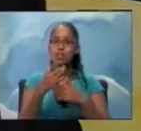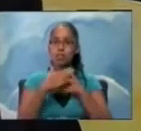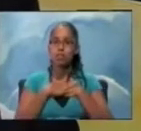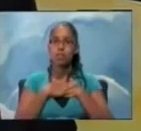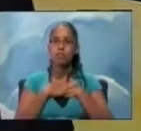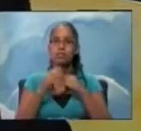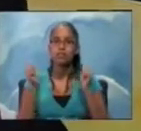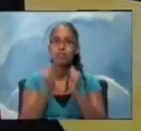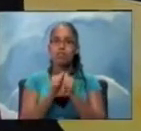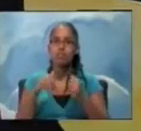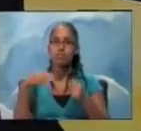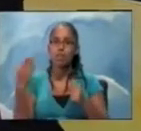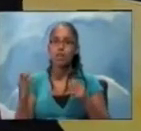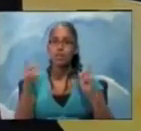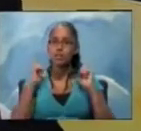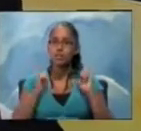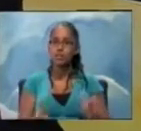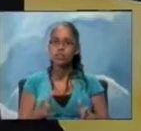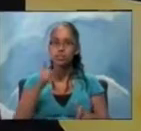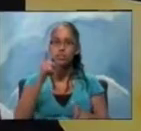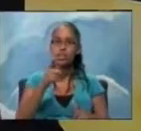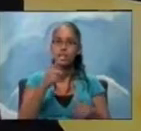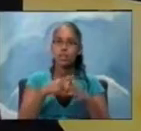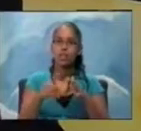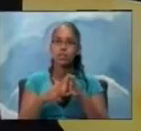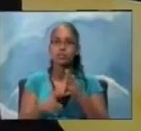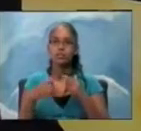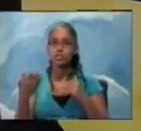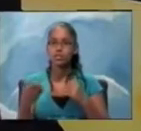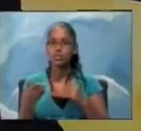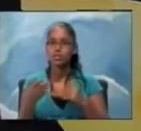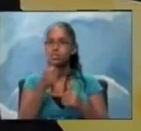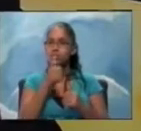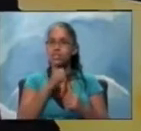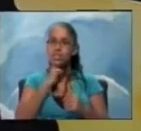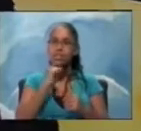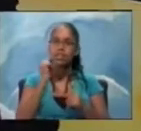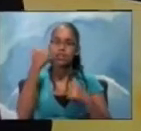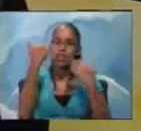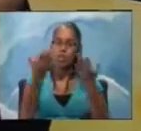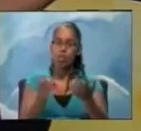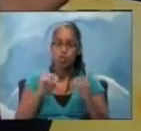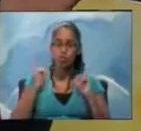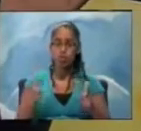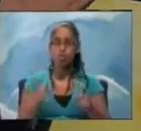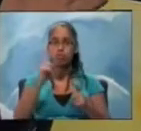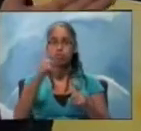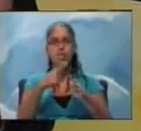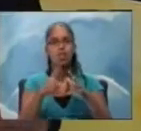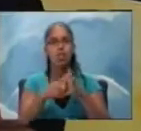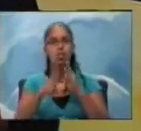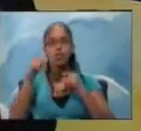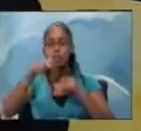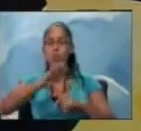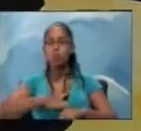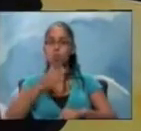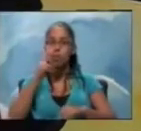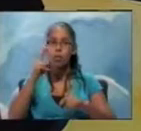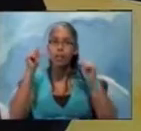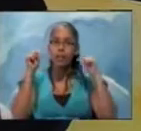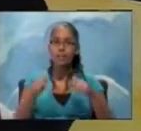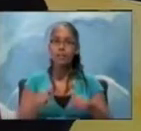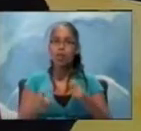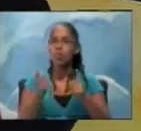¿con qué autoridad hace estas cosas? ¿Quién es el que te ha dado autoridad? Una de las cosas que podemos ver acá, aunque ellos